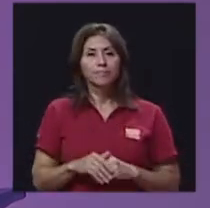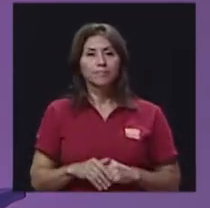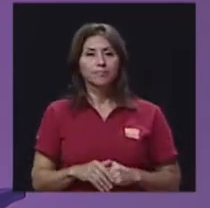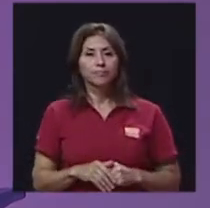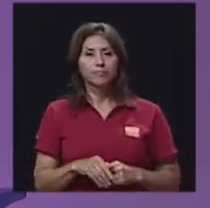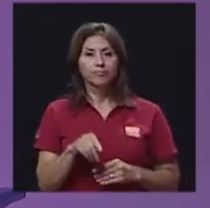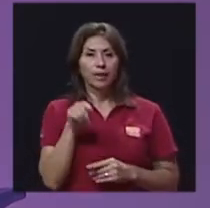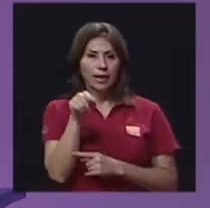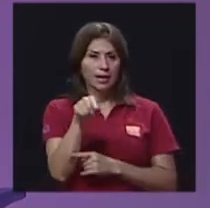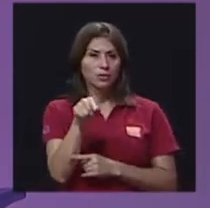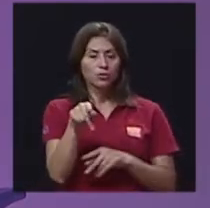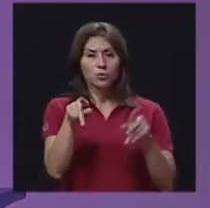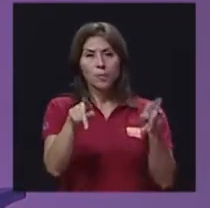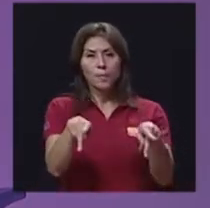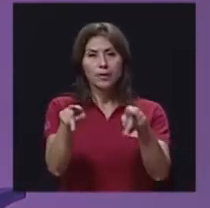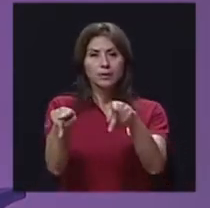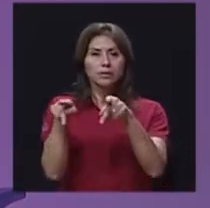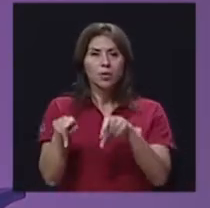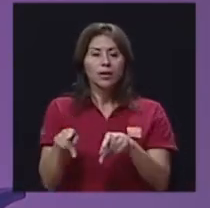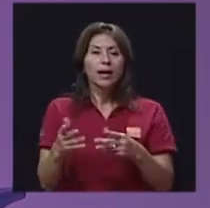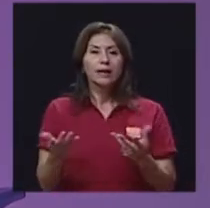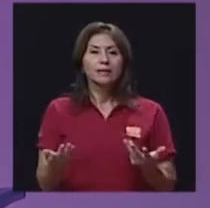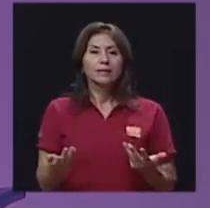son personas...